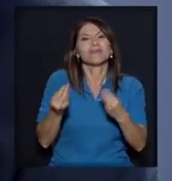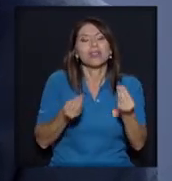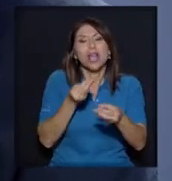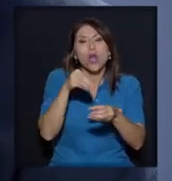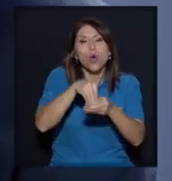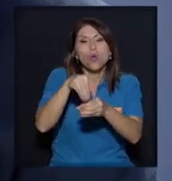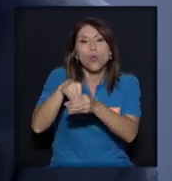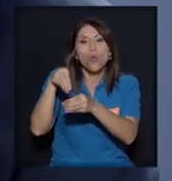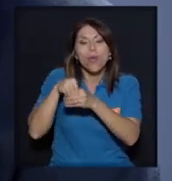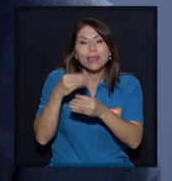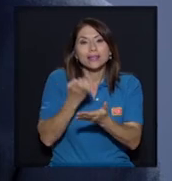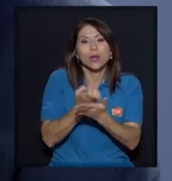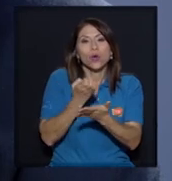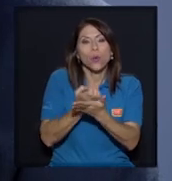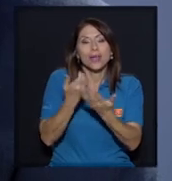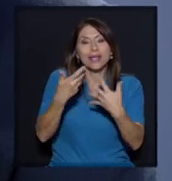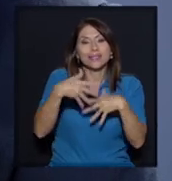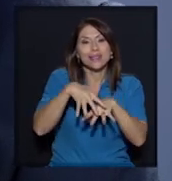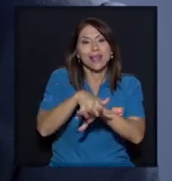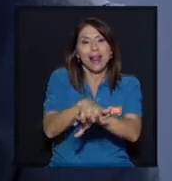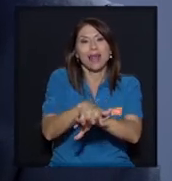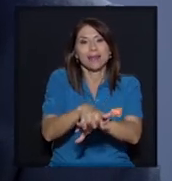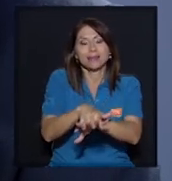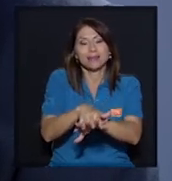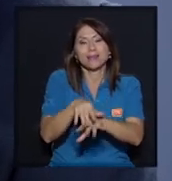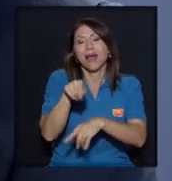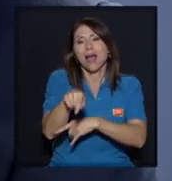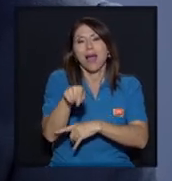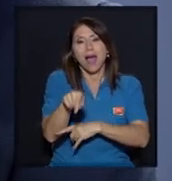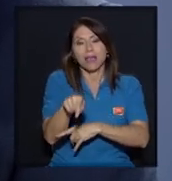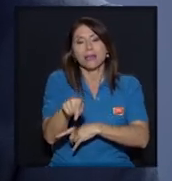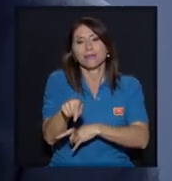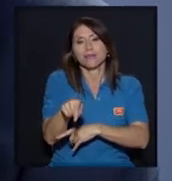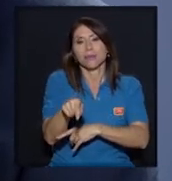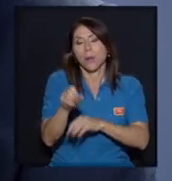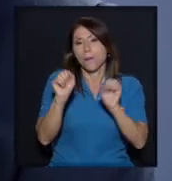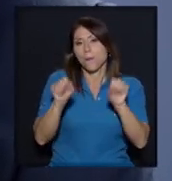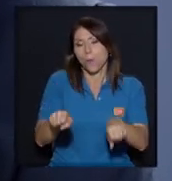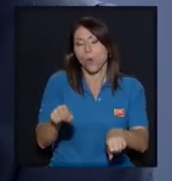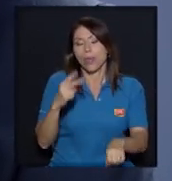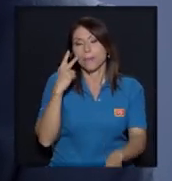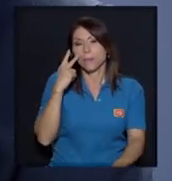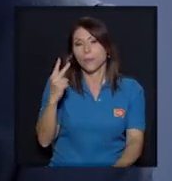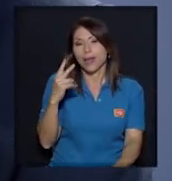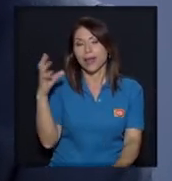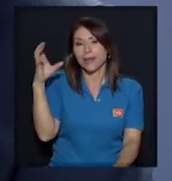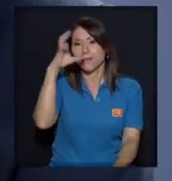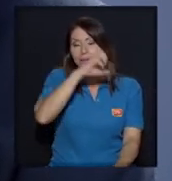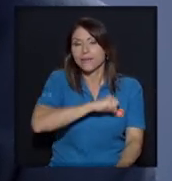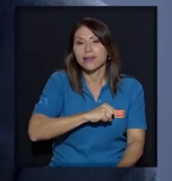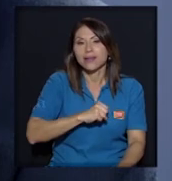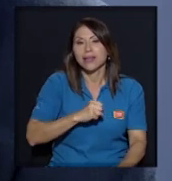cuentas económicas integradas, que ahí lo que nos permite ver es el análisis de la economía